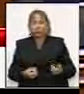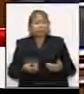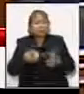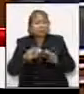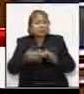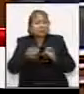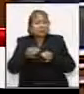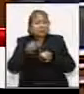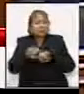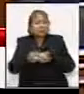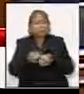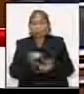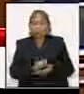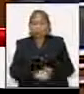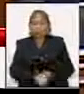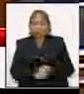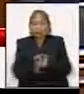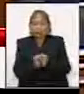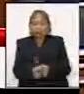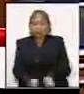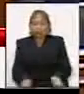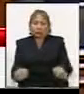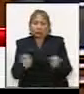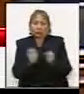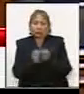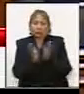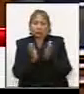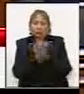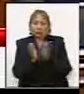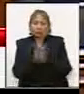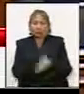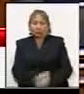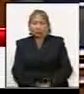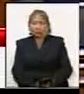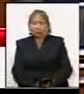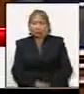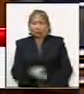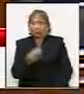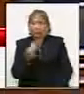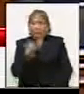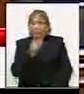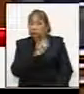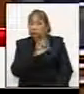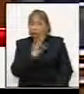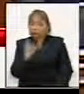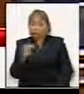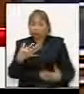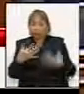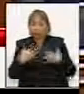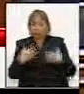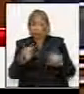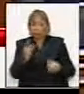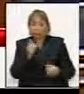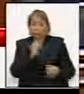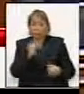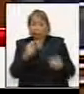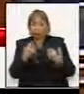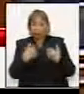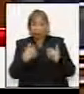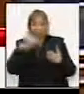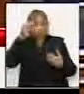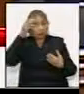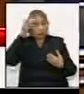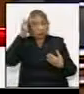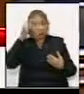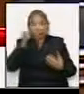peldaño más importante que la educación. Porque sin salud no tenemos capacidades